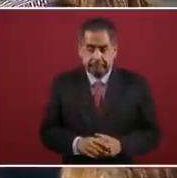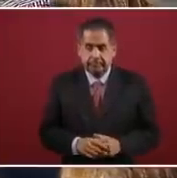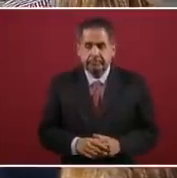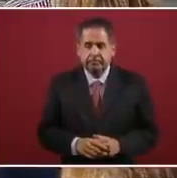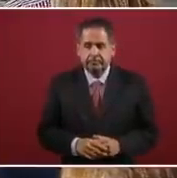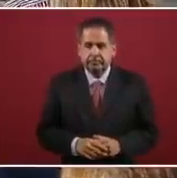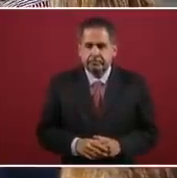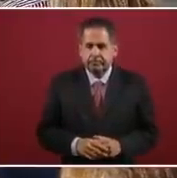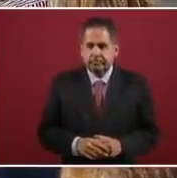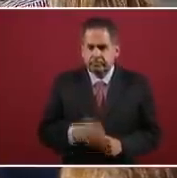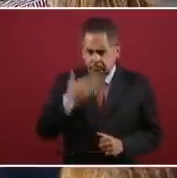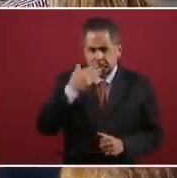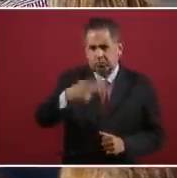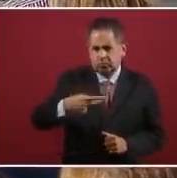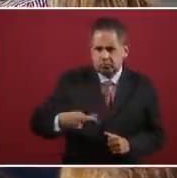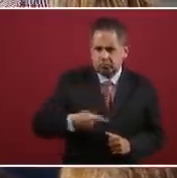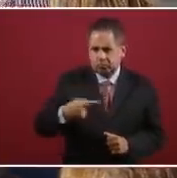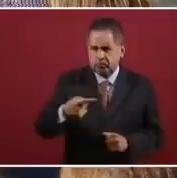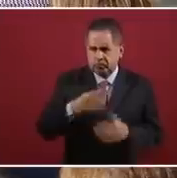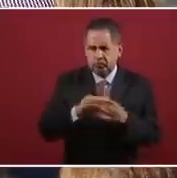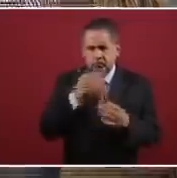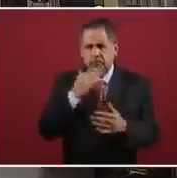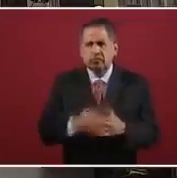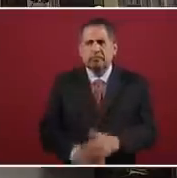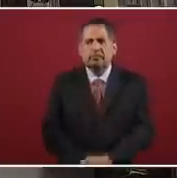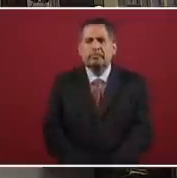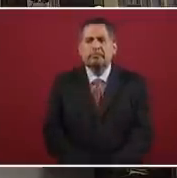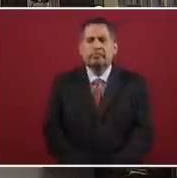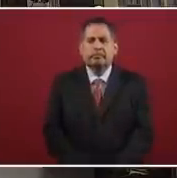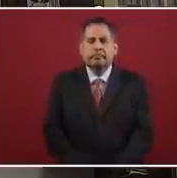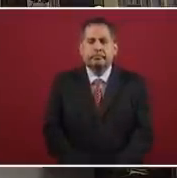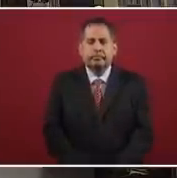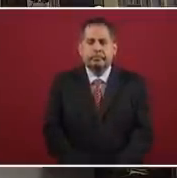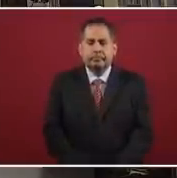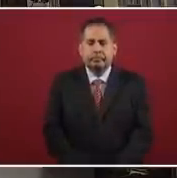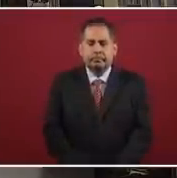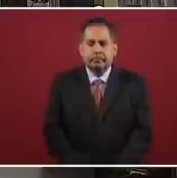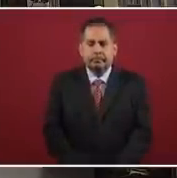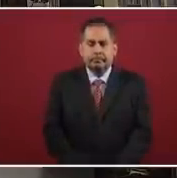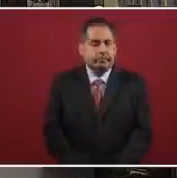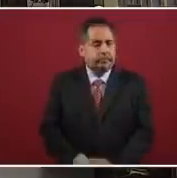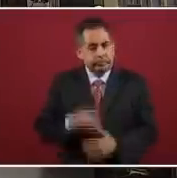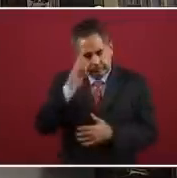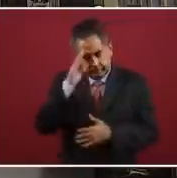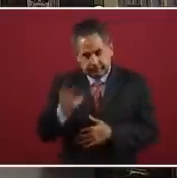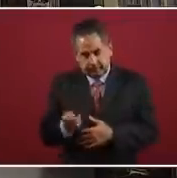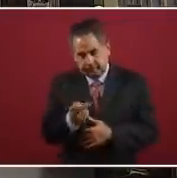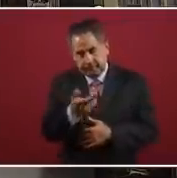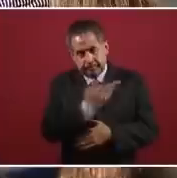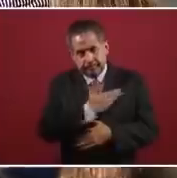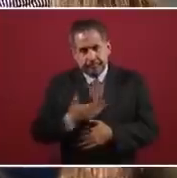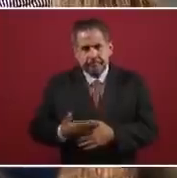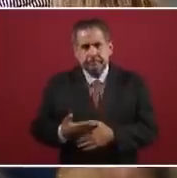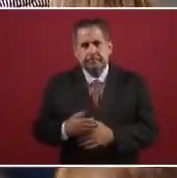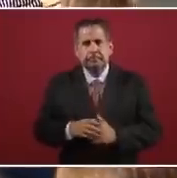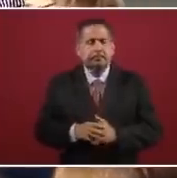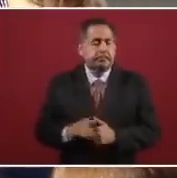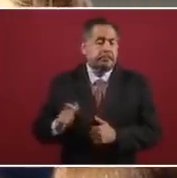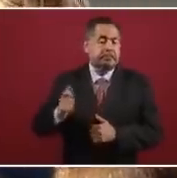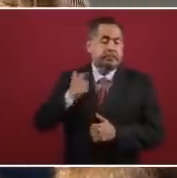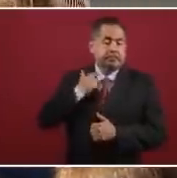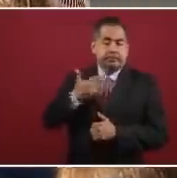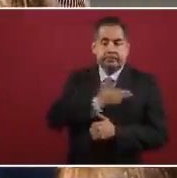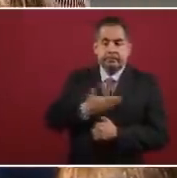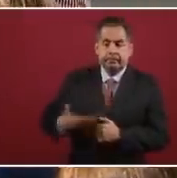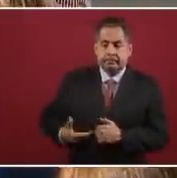está buena tu pregunta por eso. Okay. Señor presidente, mi segunda pregunta es, bajo el régimen del expresidente Carlos